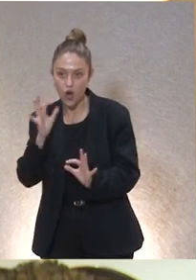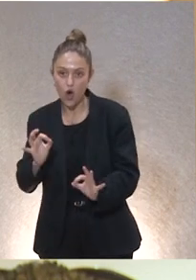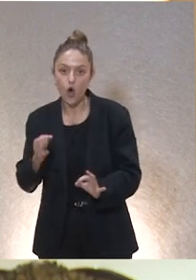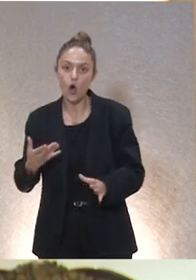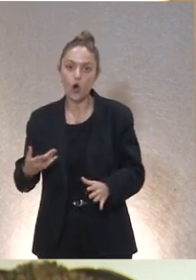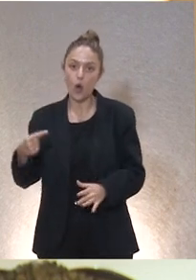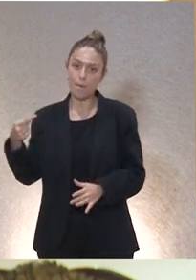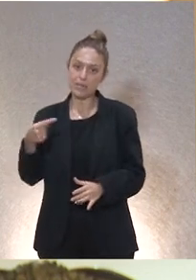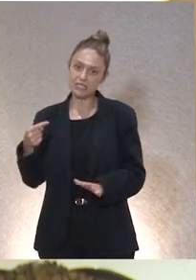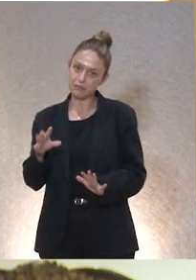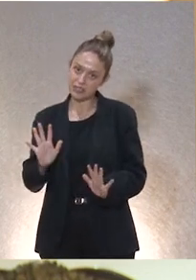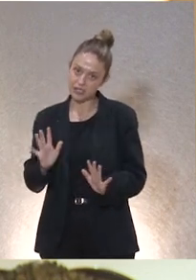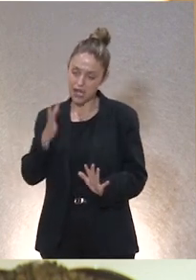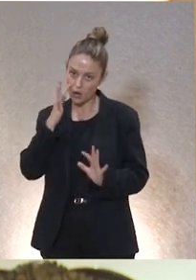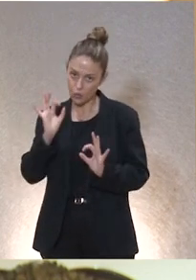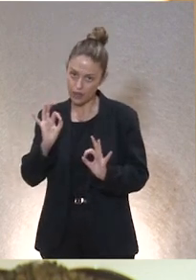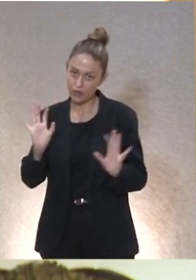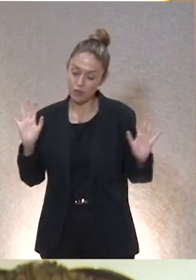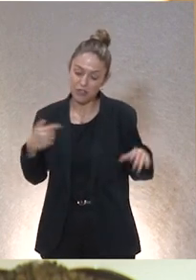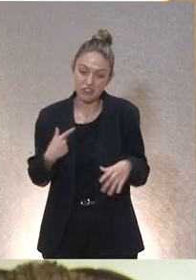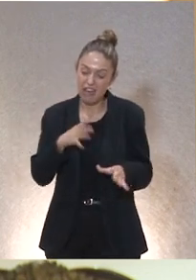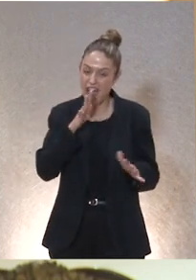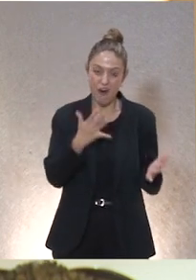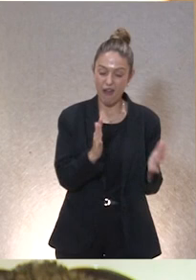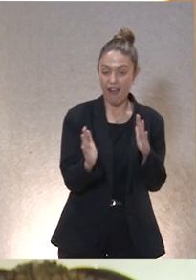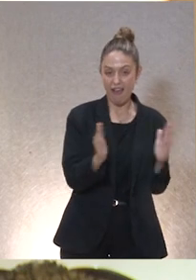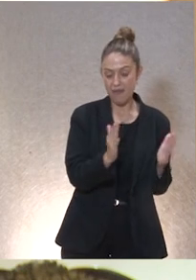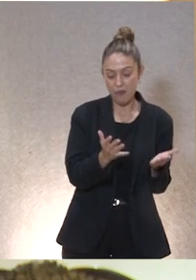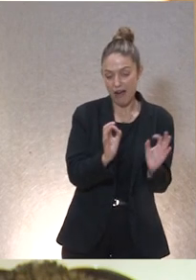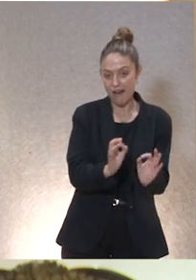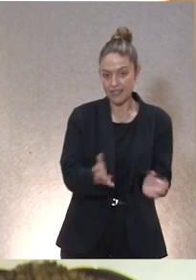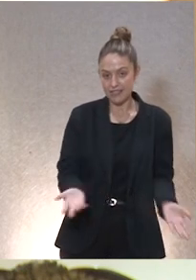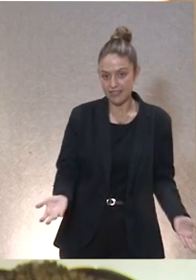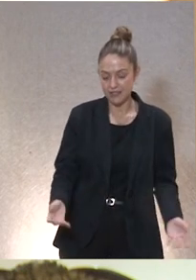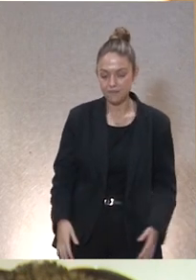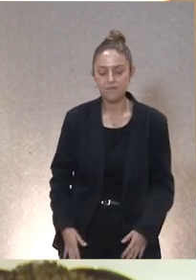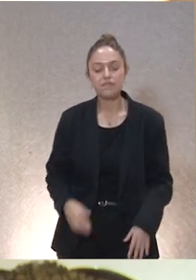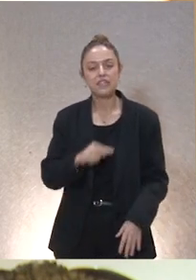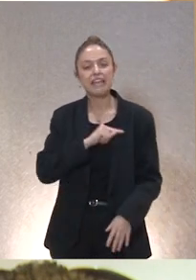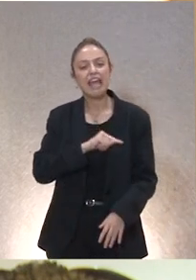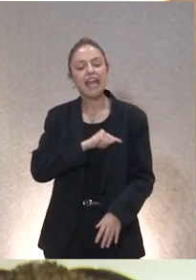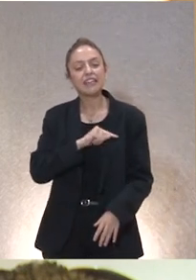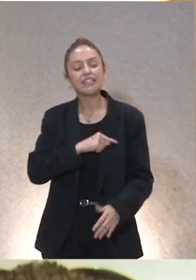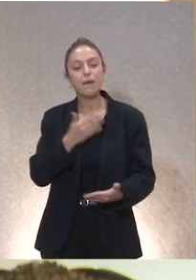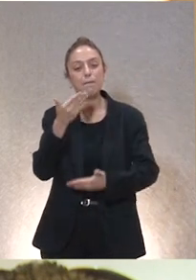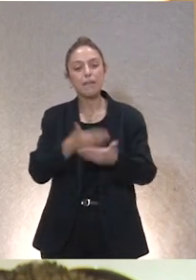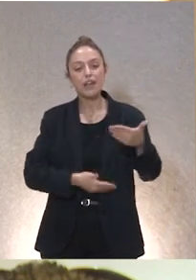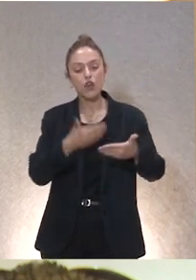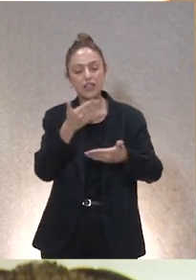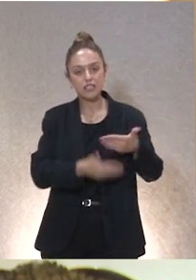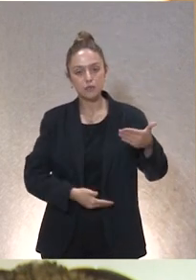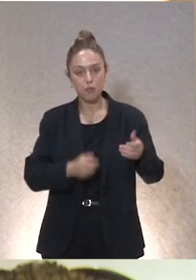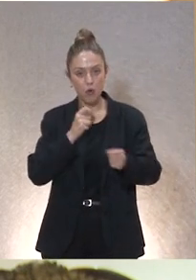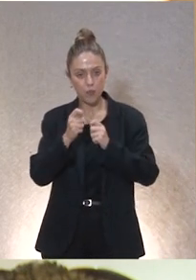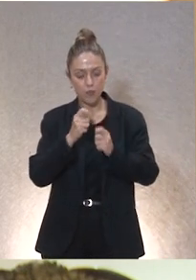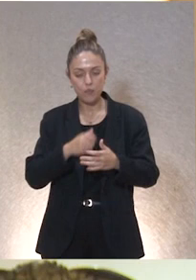pesimista Aunque tampoco los tiempos están eh ética ética en el periodismo en lo que